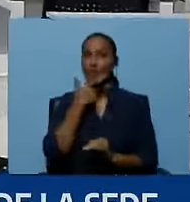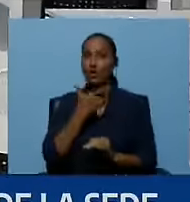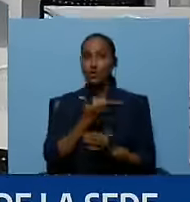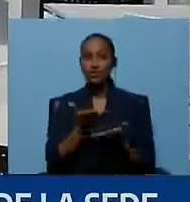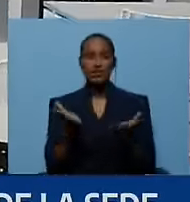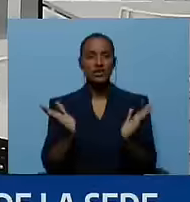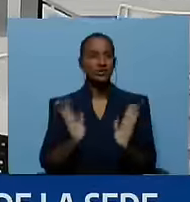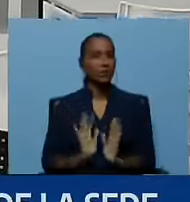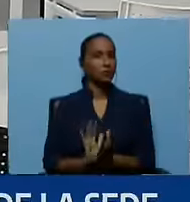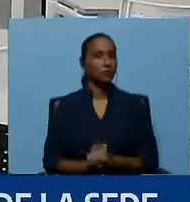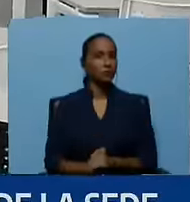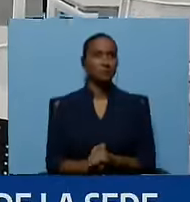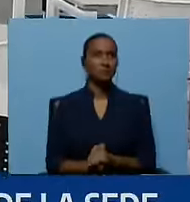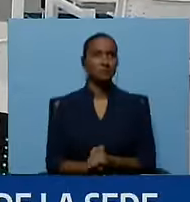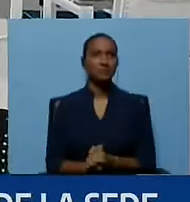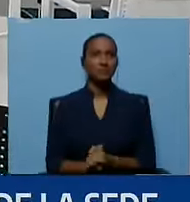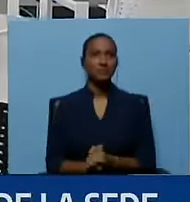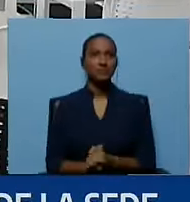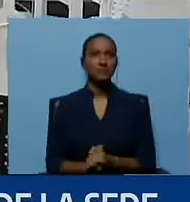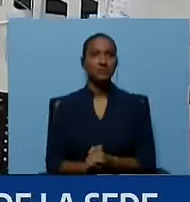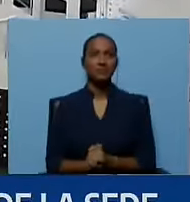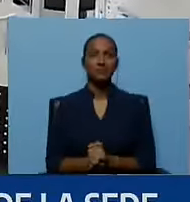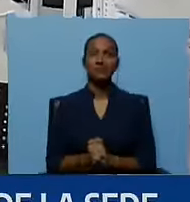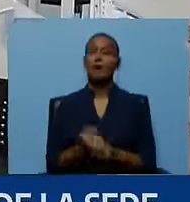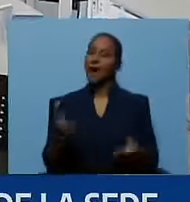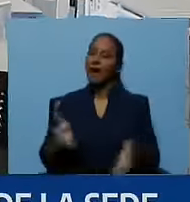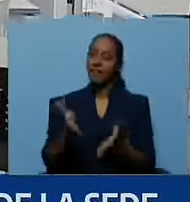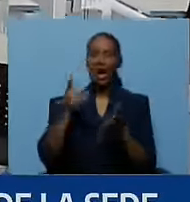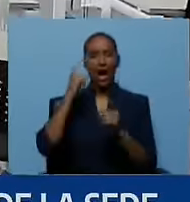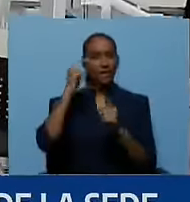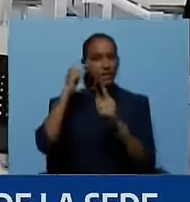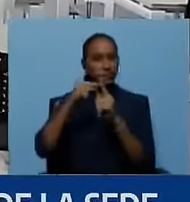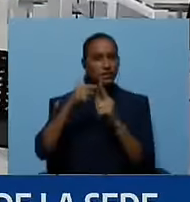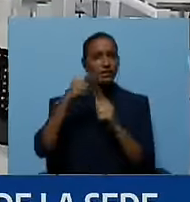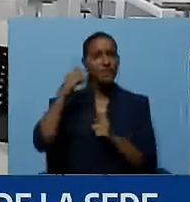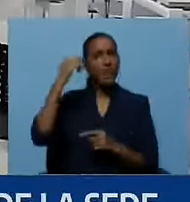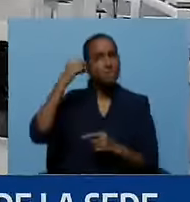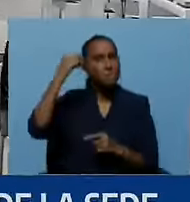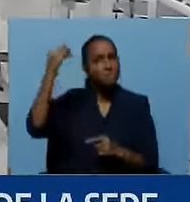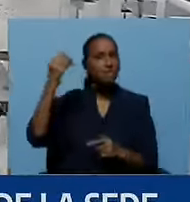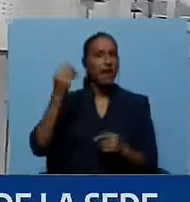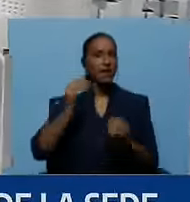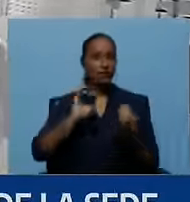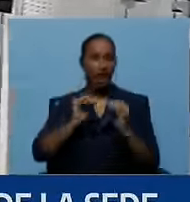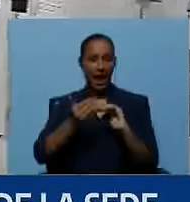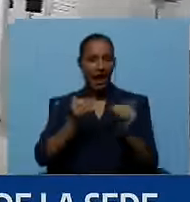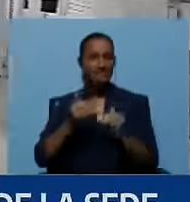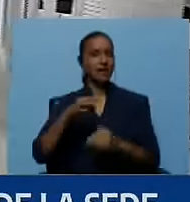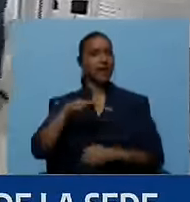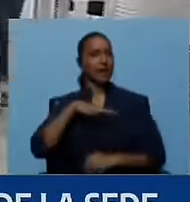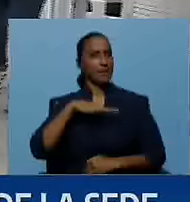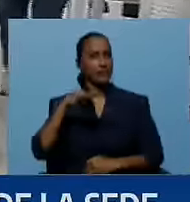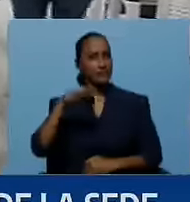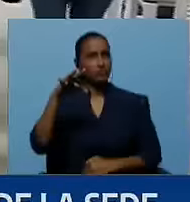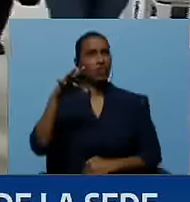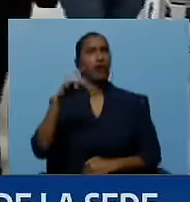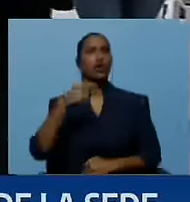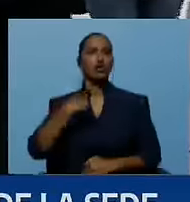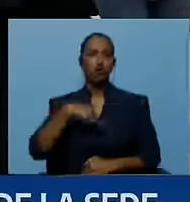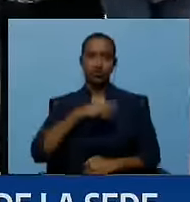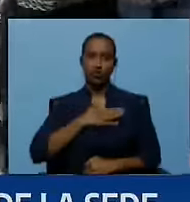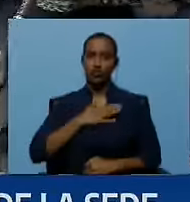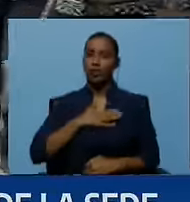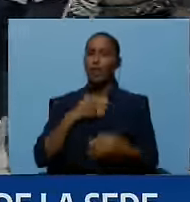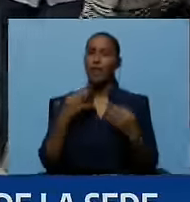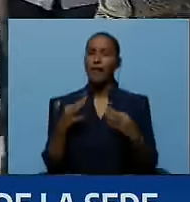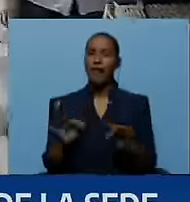Para cultivar la creatividad, la inventiva, el pensamiento crítico, presidente, la ética, pero también la espiritualidad, reconociéndonos como parte de la naturaleza.